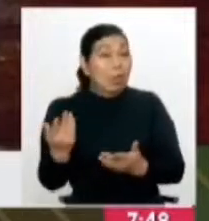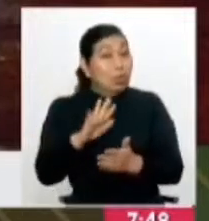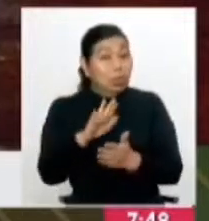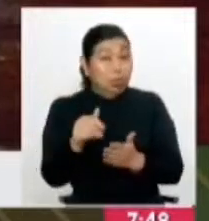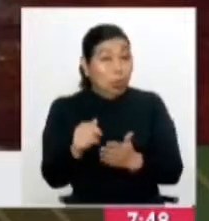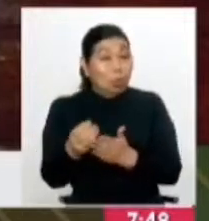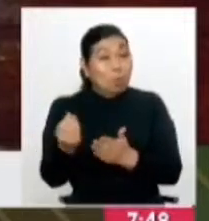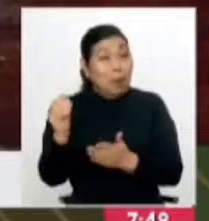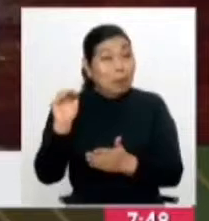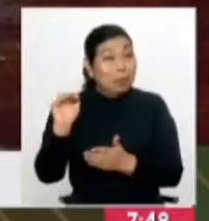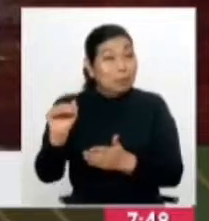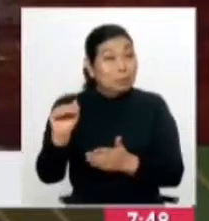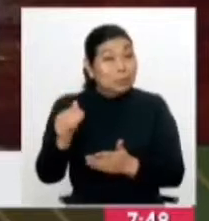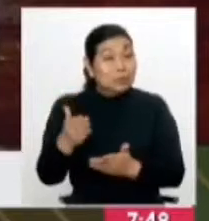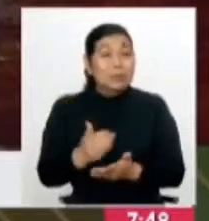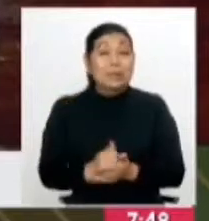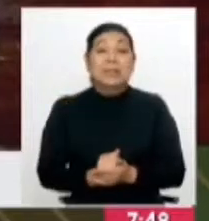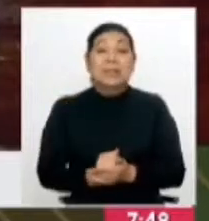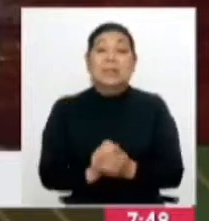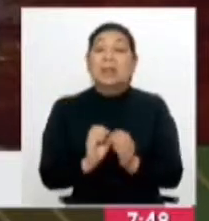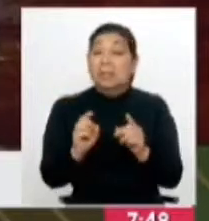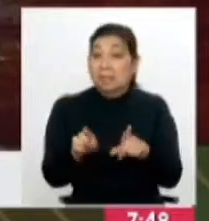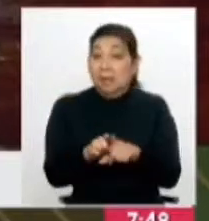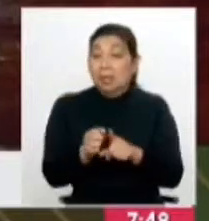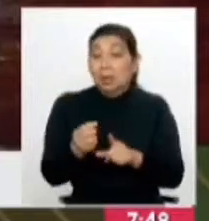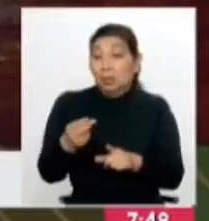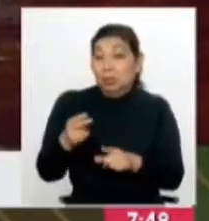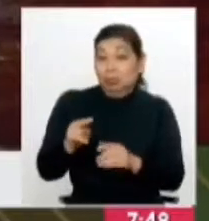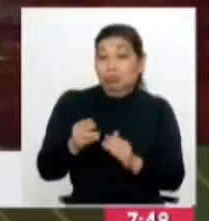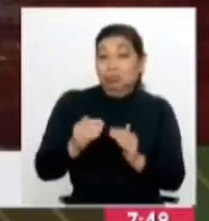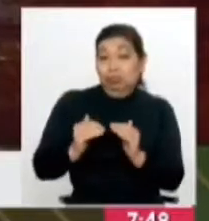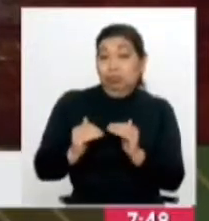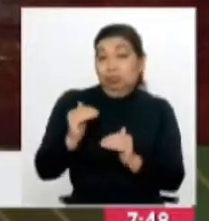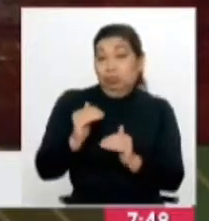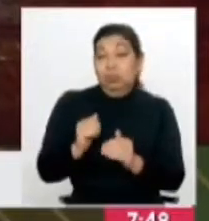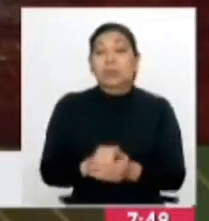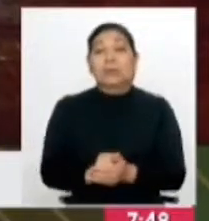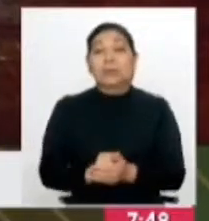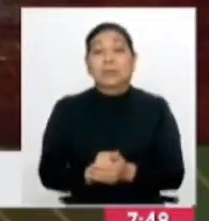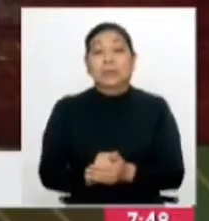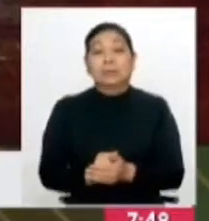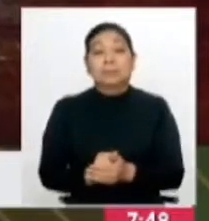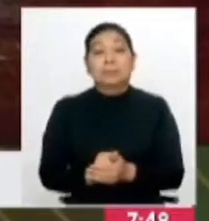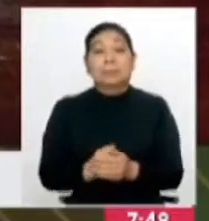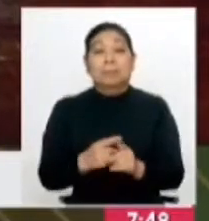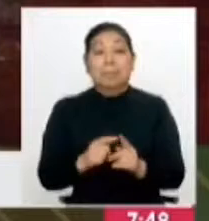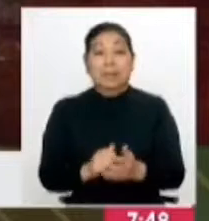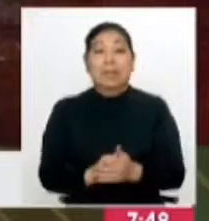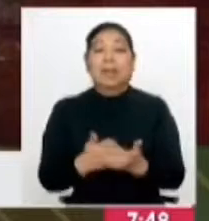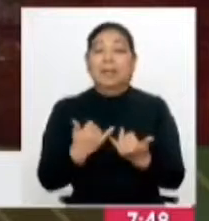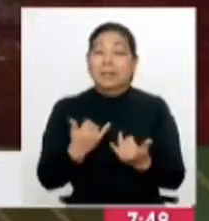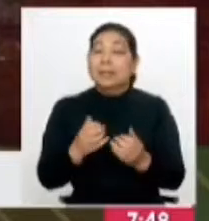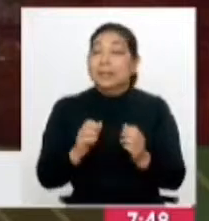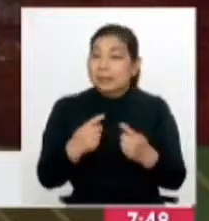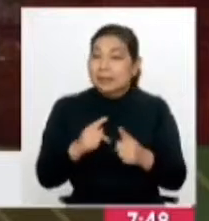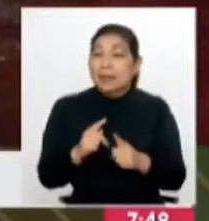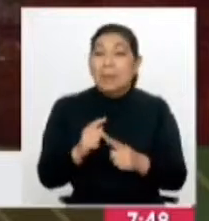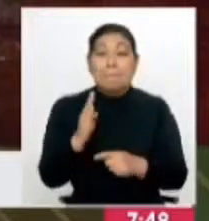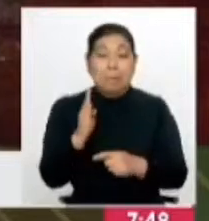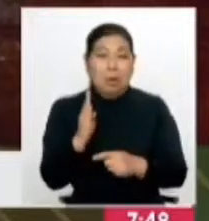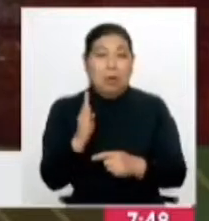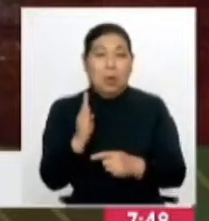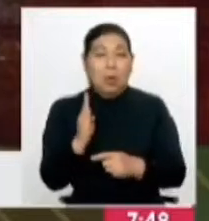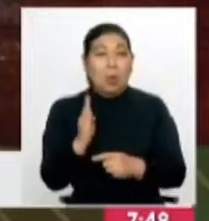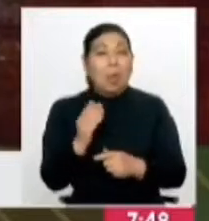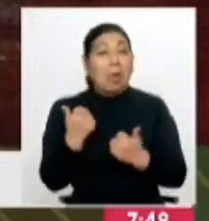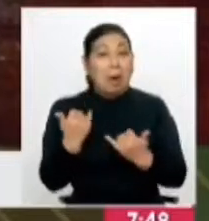todos los depósitos que el banco tiene en el BCR también han subido su rendimiento, ¿no? Entonces, esto ha permitido que el banco tenga un